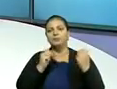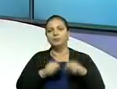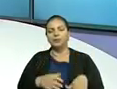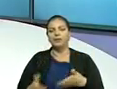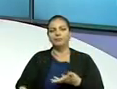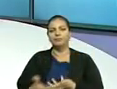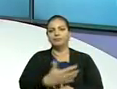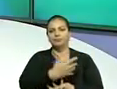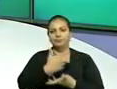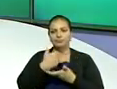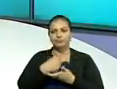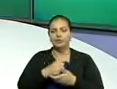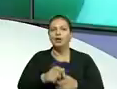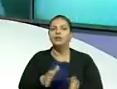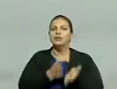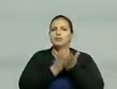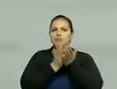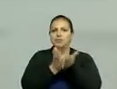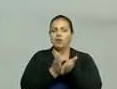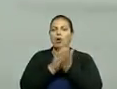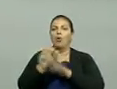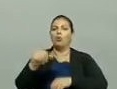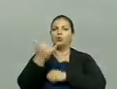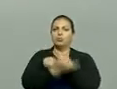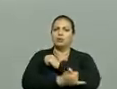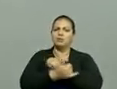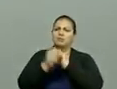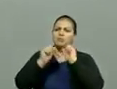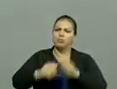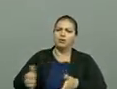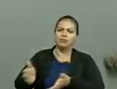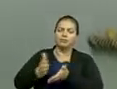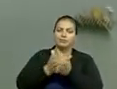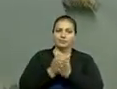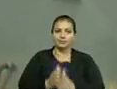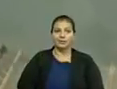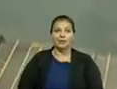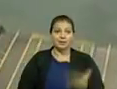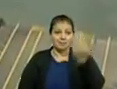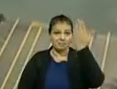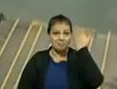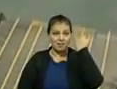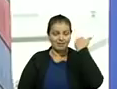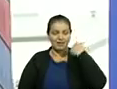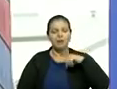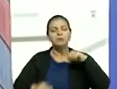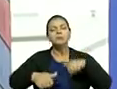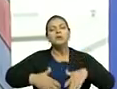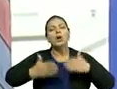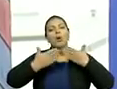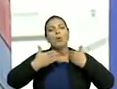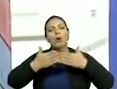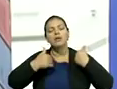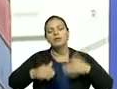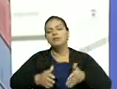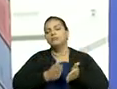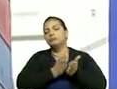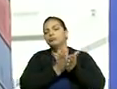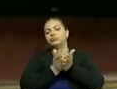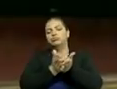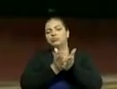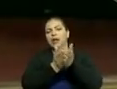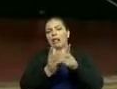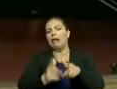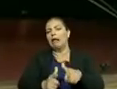sustancial. Veamos. Ya no tendrán que hacer transbordos en otro puerto nacional o extranjero.